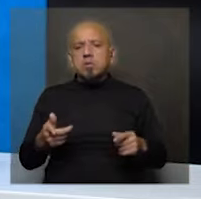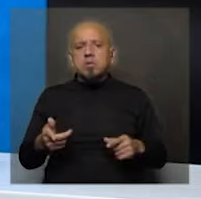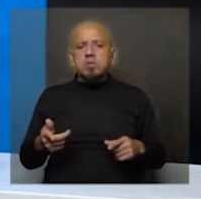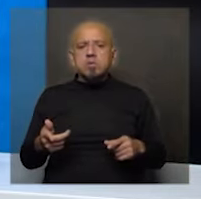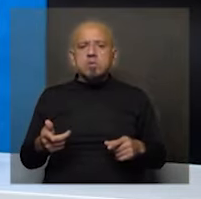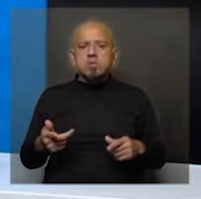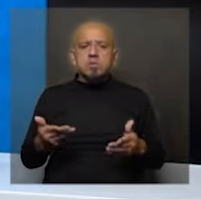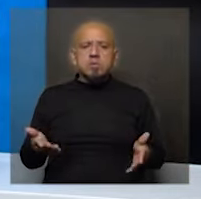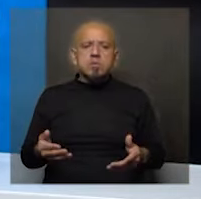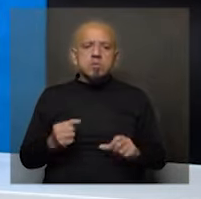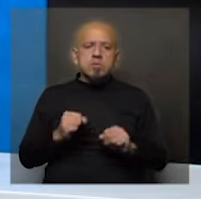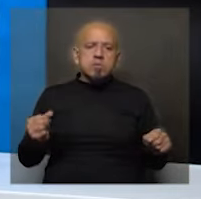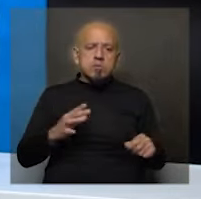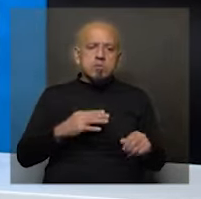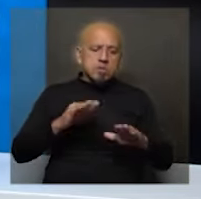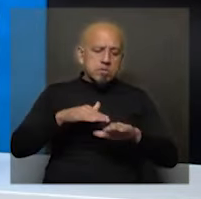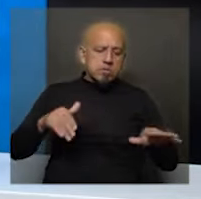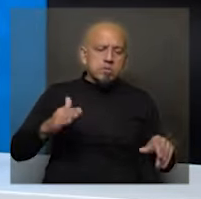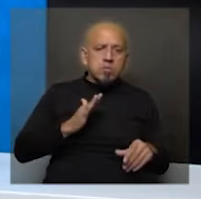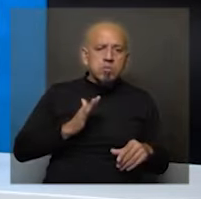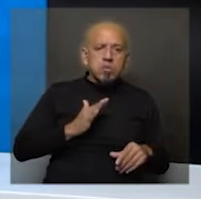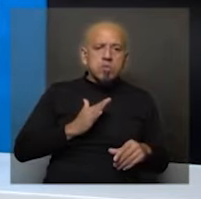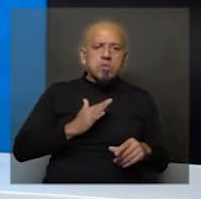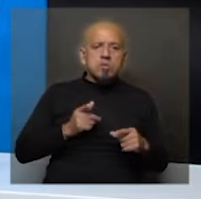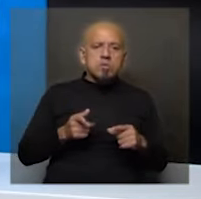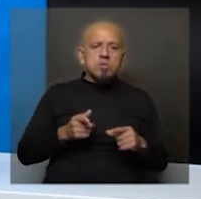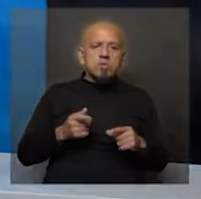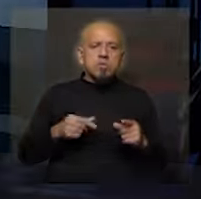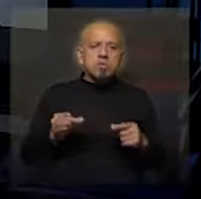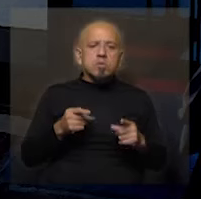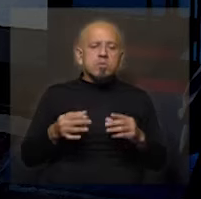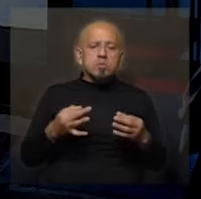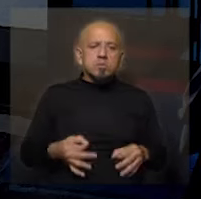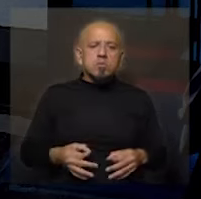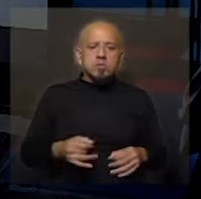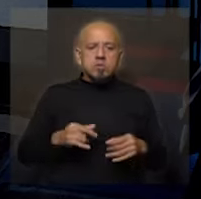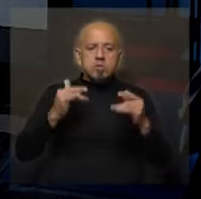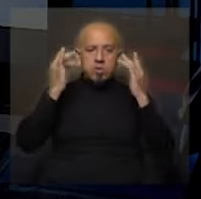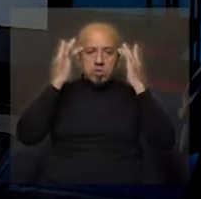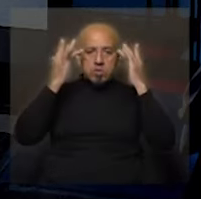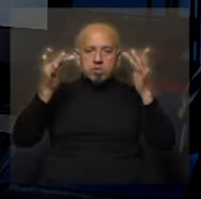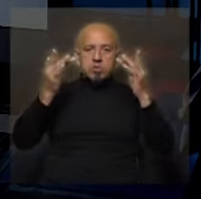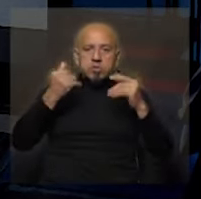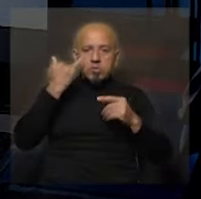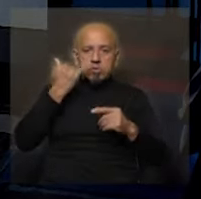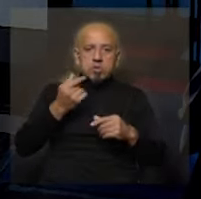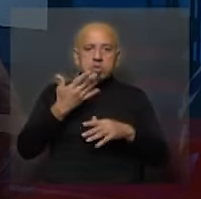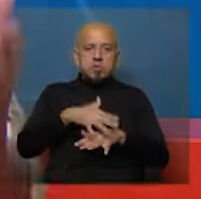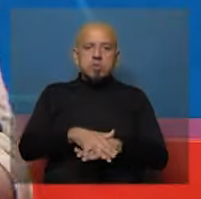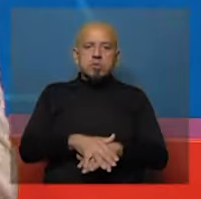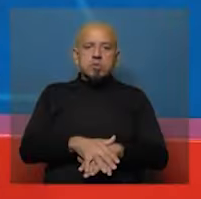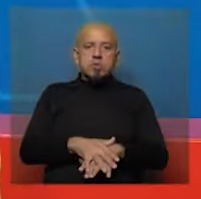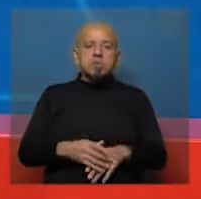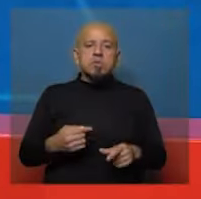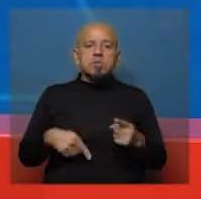la casa pueden ver niñas niños mujeres también y todos y que funcione digamos todo normal la educación sexual integral es una gran pelea